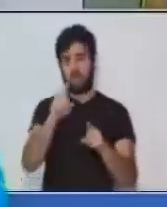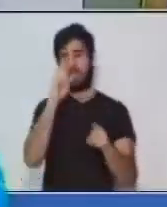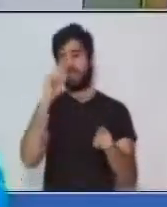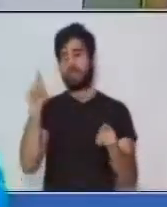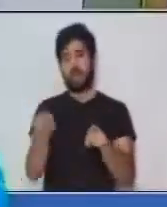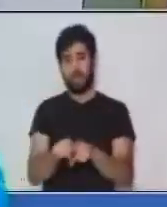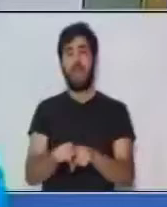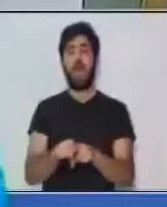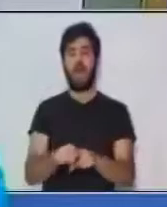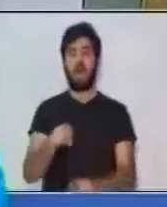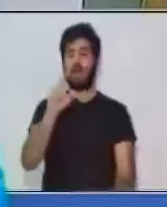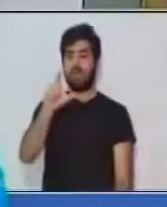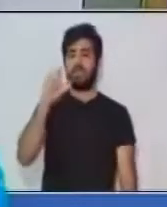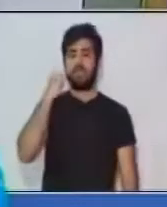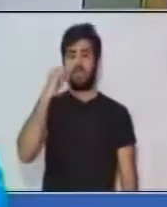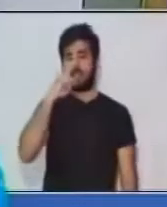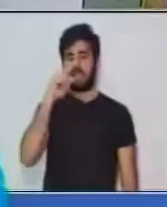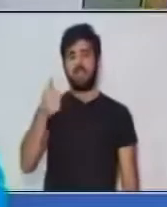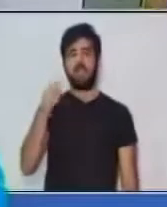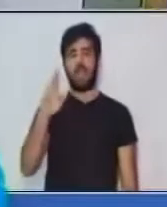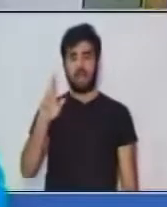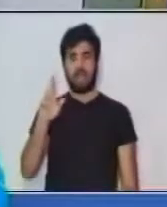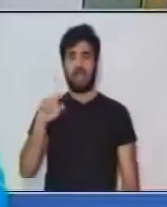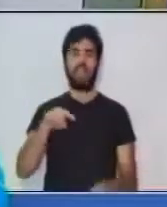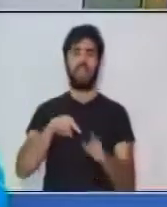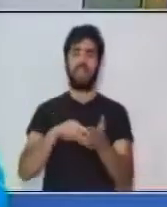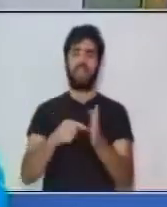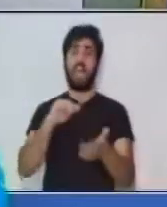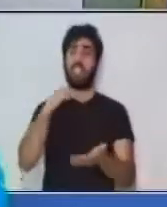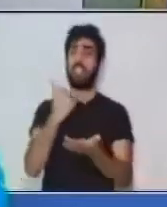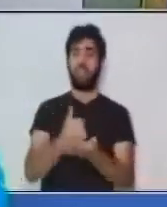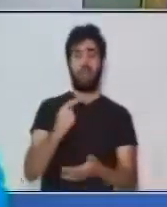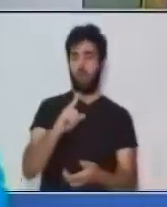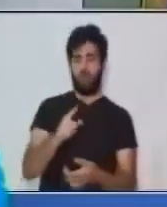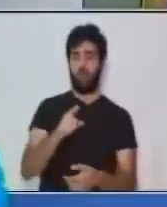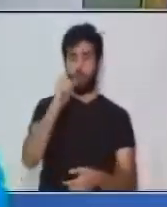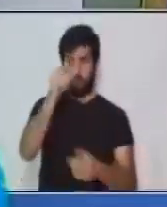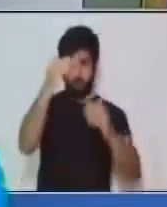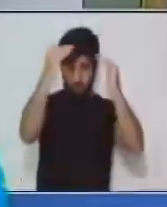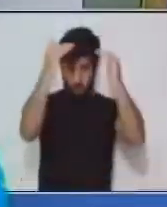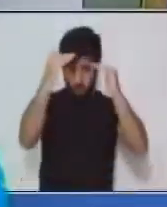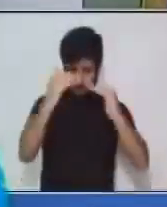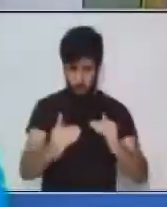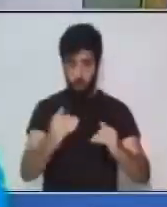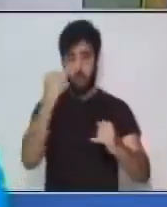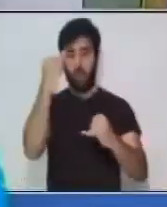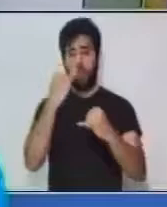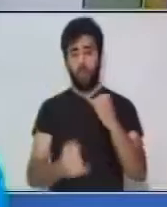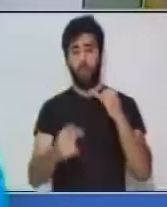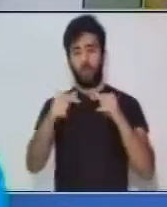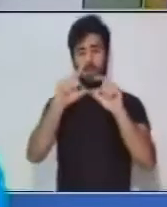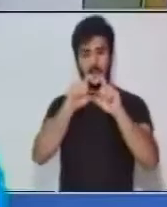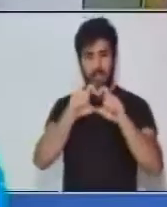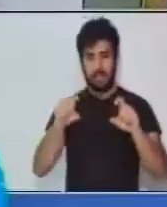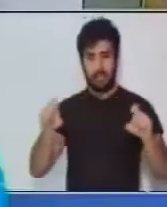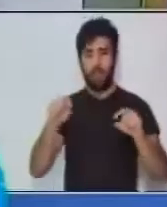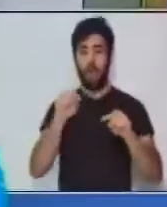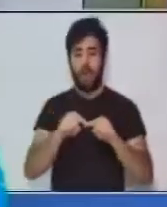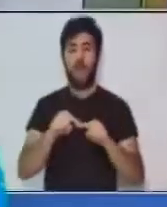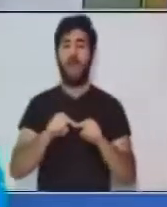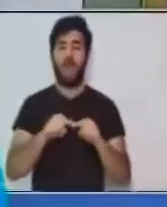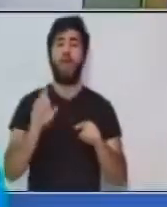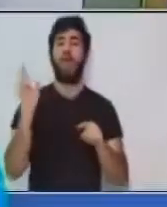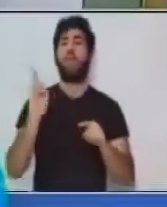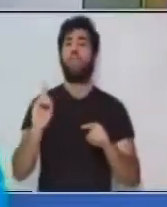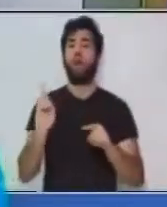la cite. Y cuando yo hablo de citar, que usted explique hasta el finalizar de su trabajo, que siempre lo hemos evidenciado nosotros, que escriba